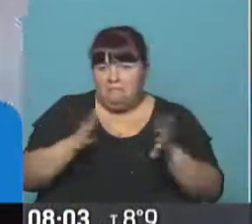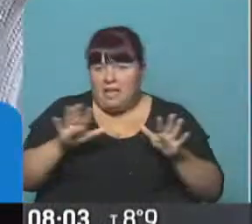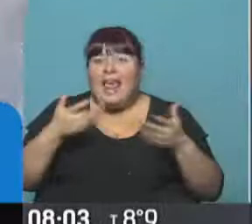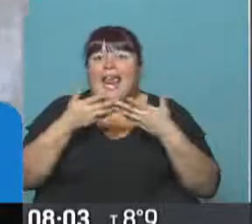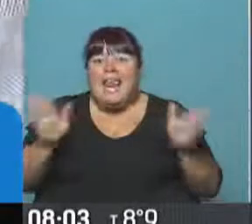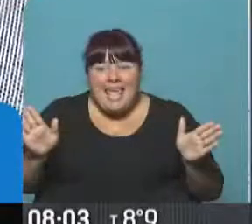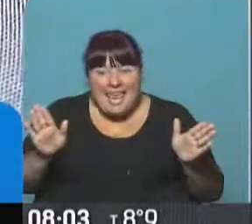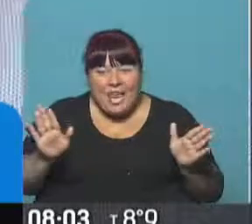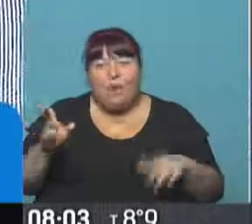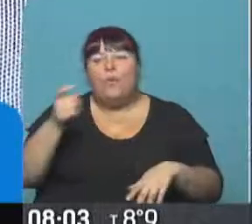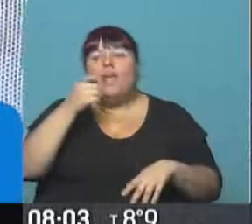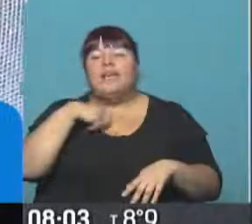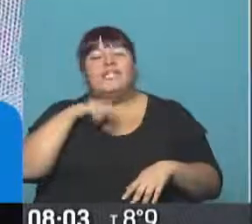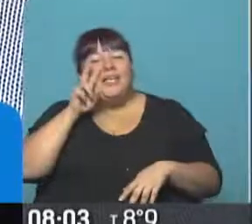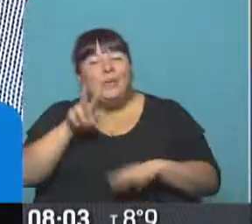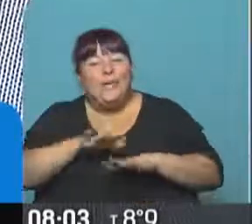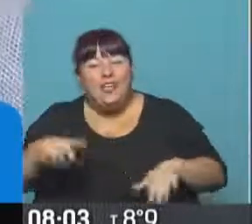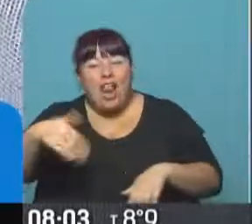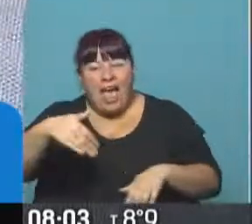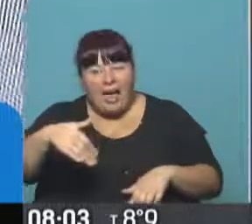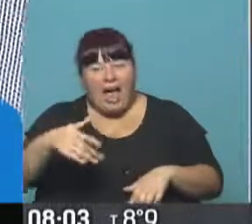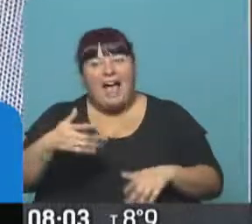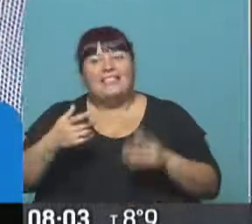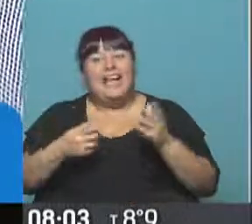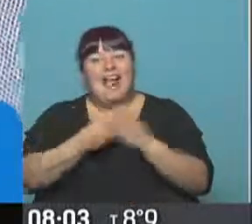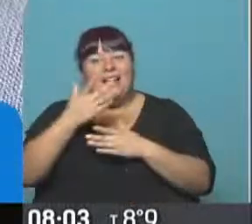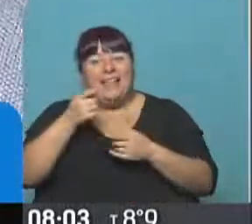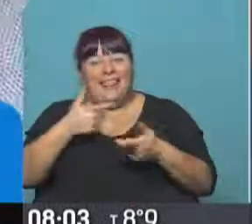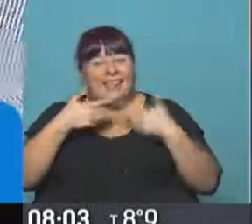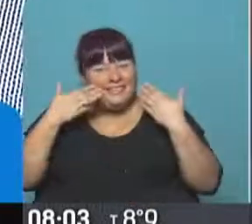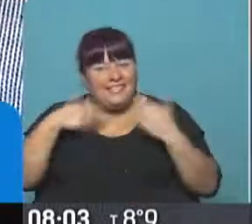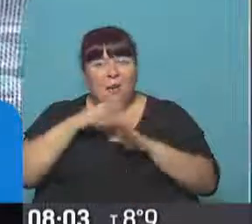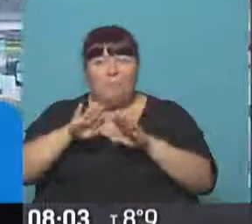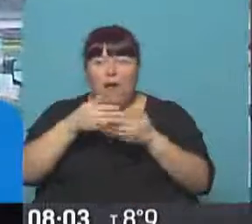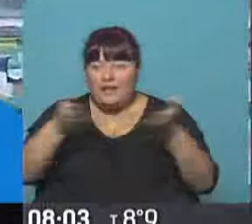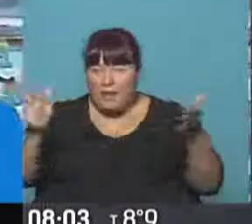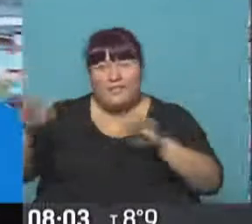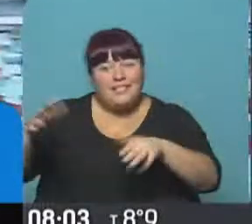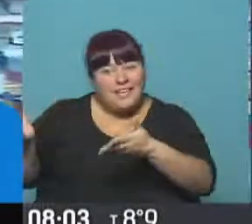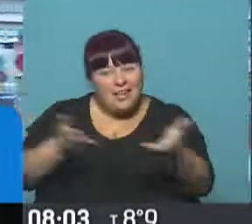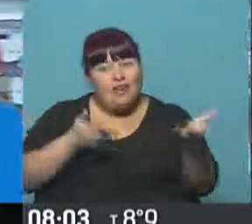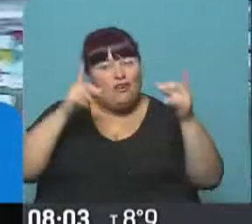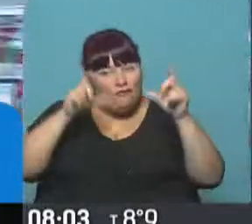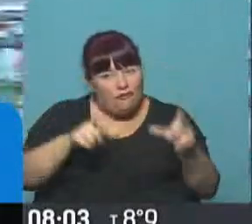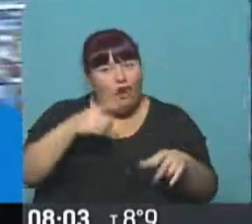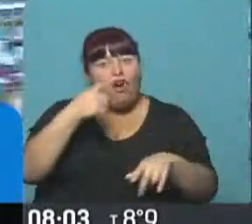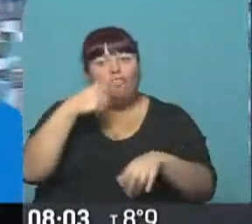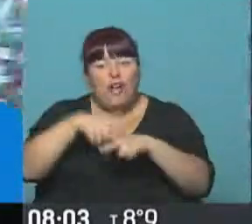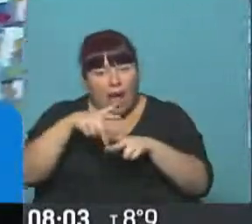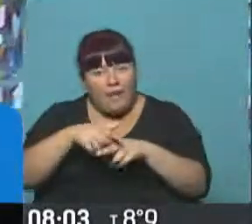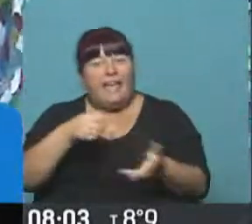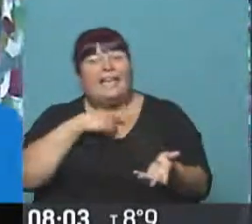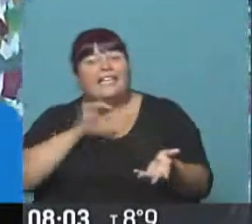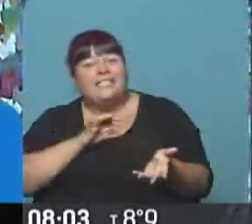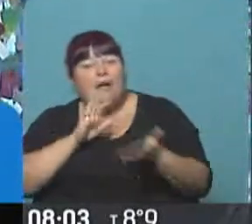libre. Cuando veíamos chicos en la puerta, que ahí nos venía una sonrisa, abríamos la puerta, chicos, háganse una foto con Tuco, quieren saber